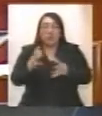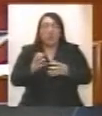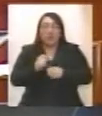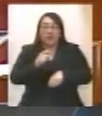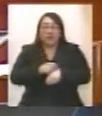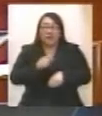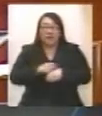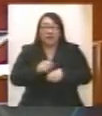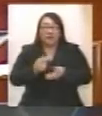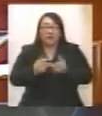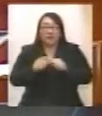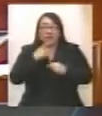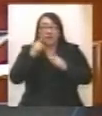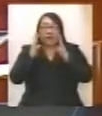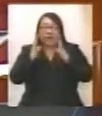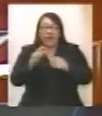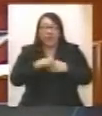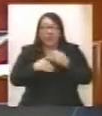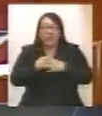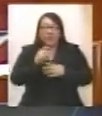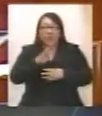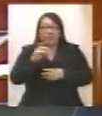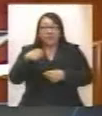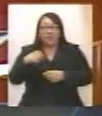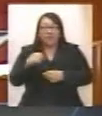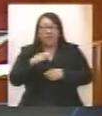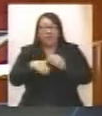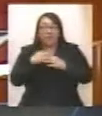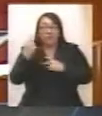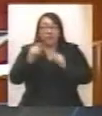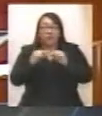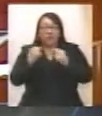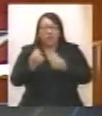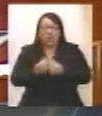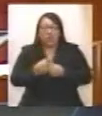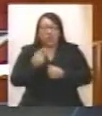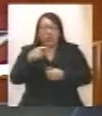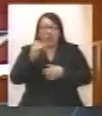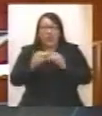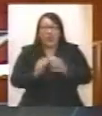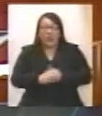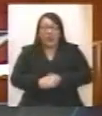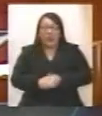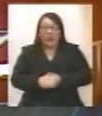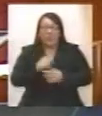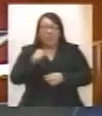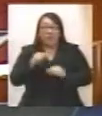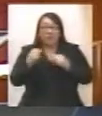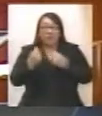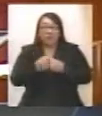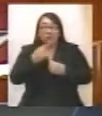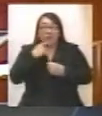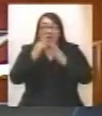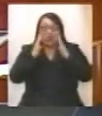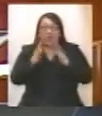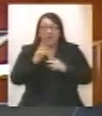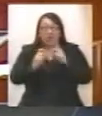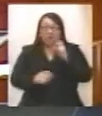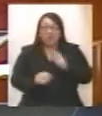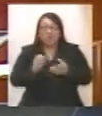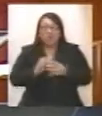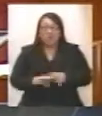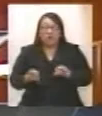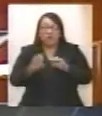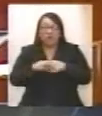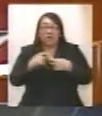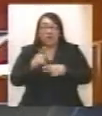tiempo al ser atendidos en sus distintas necesidades en una sola plataforma. El presupuesto para estos módulos de atención al ciudadano MAC